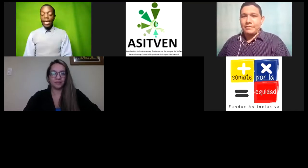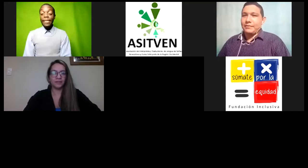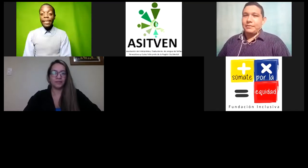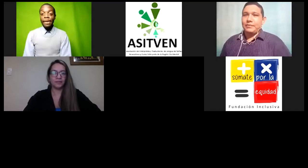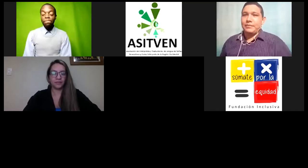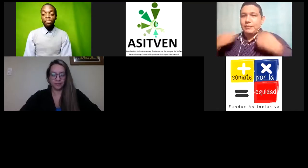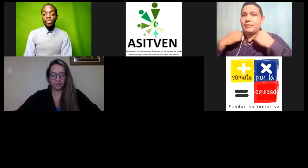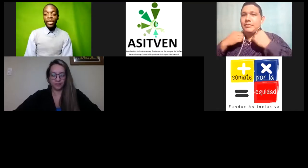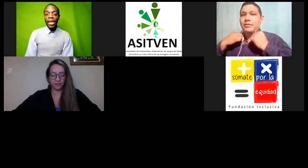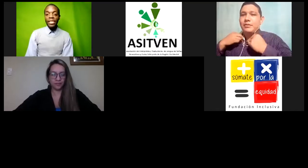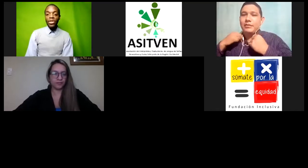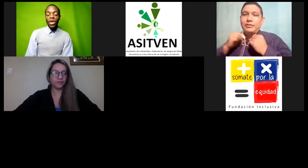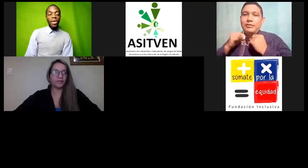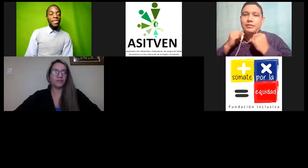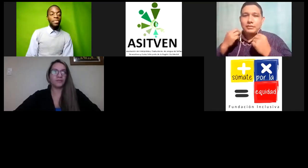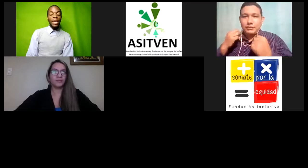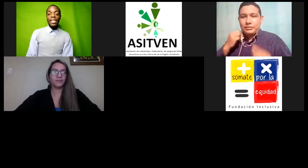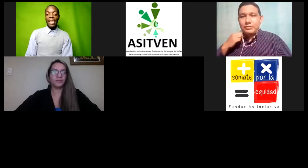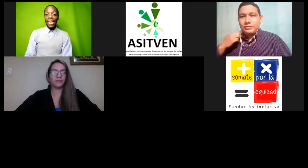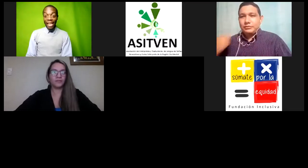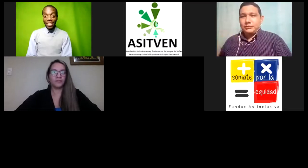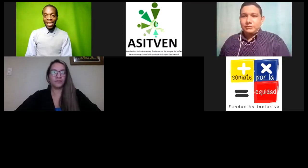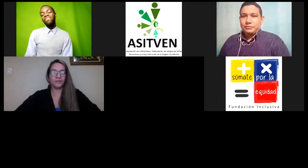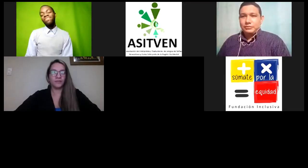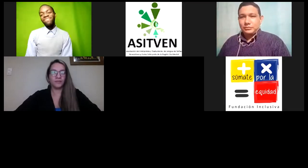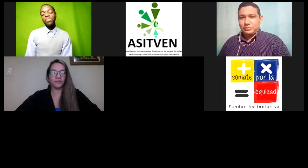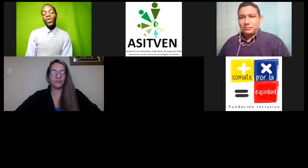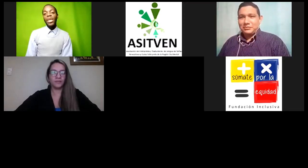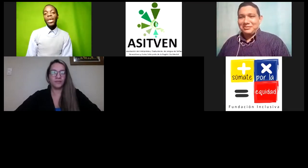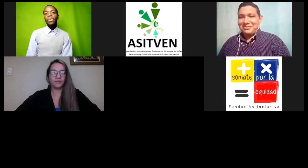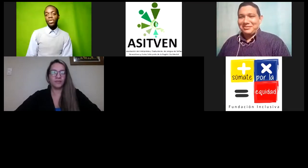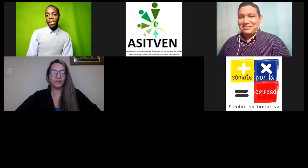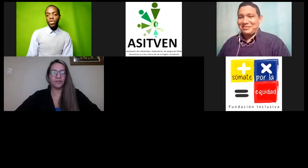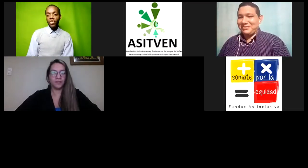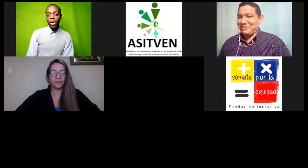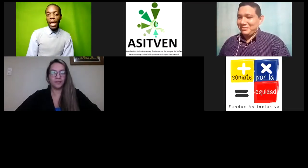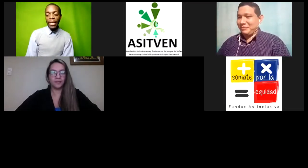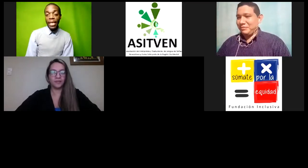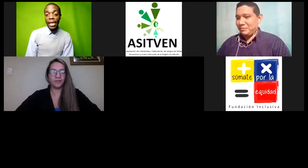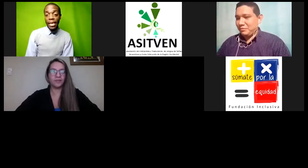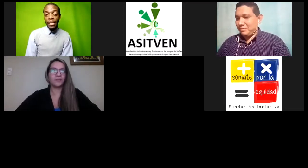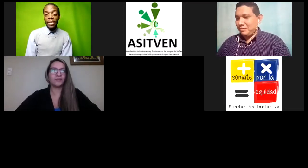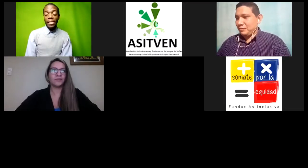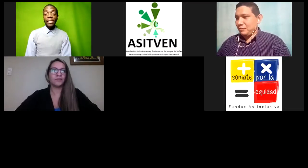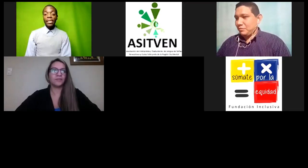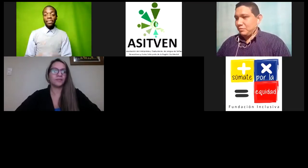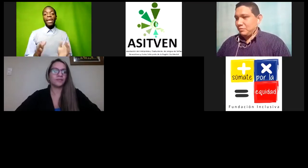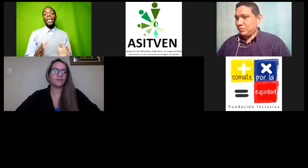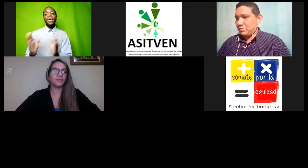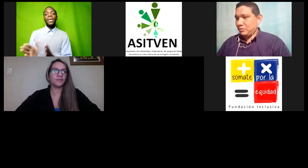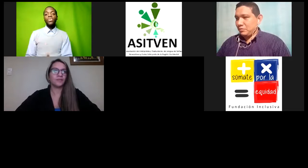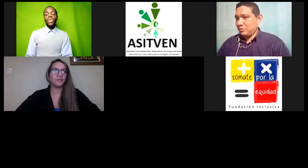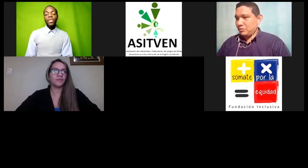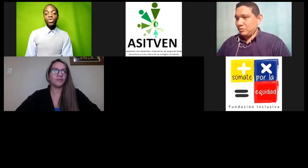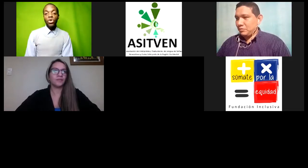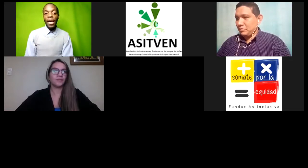Bien, la sesión de hoy va a ser bien interesante porque más o menos como el día de ayer van a